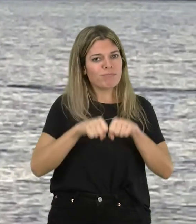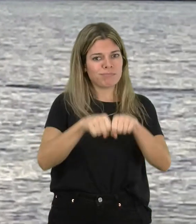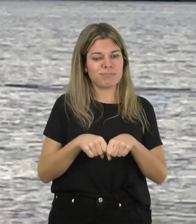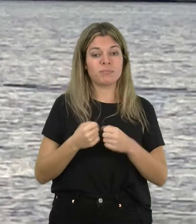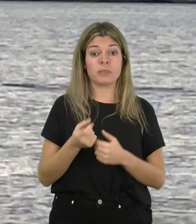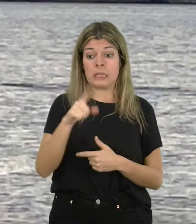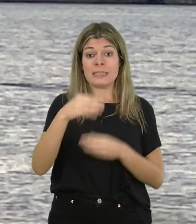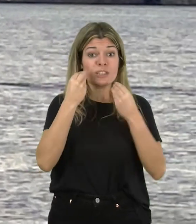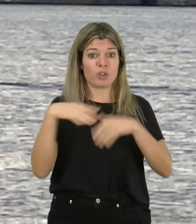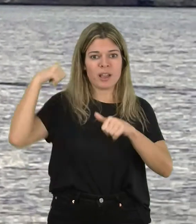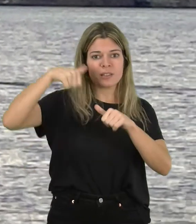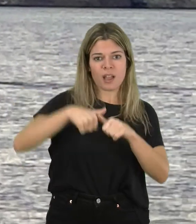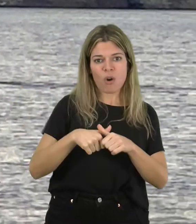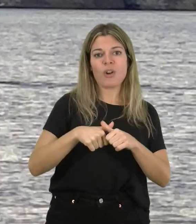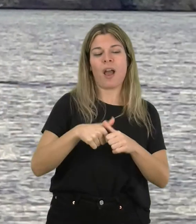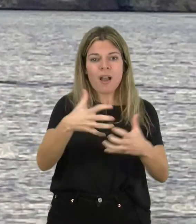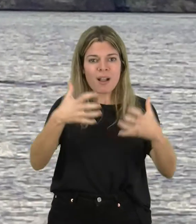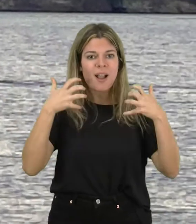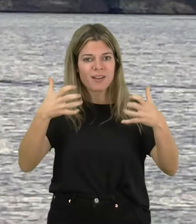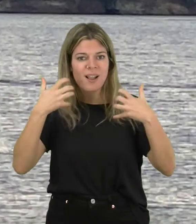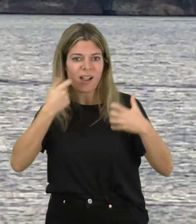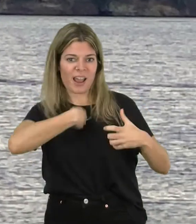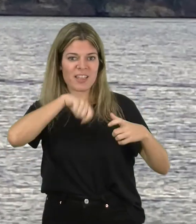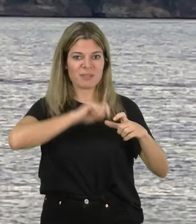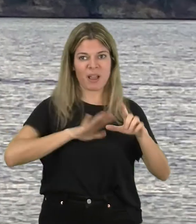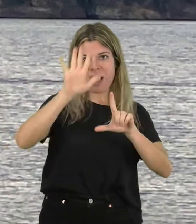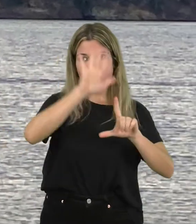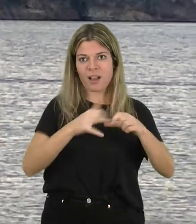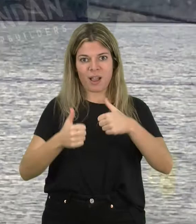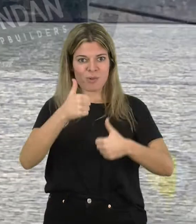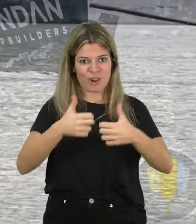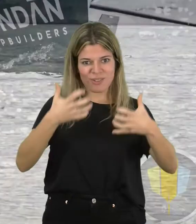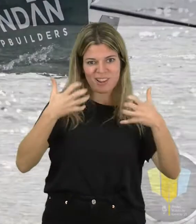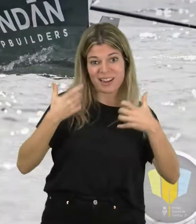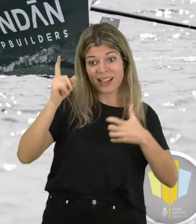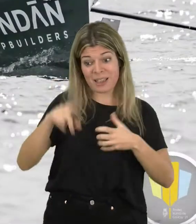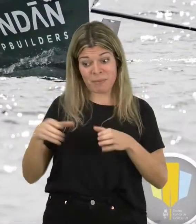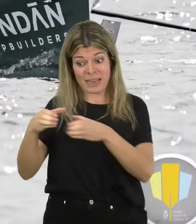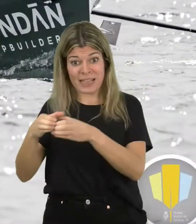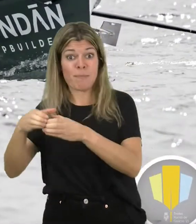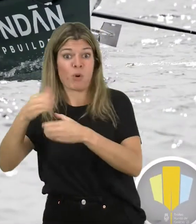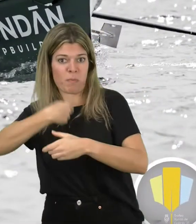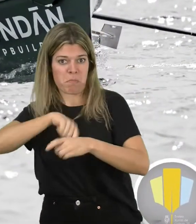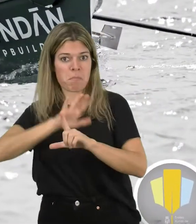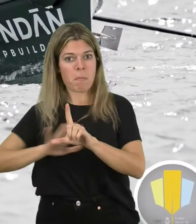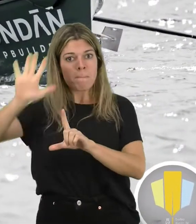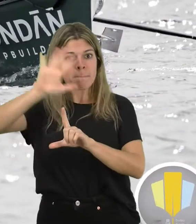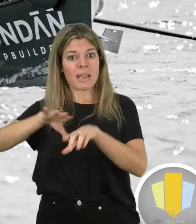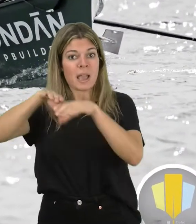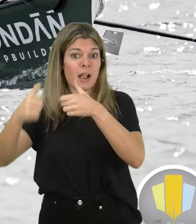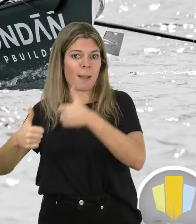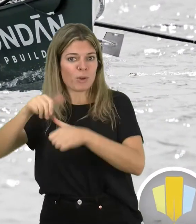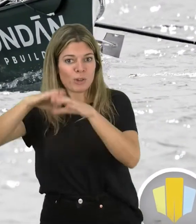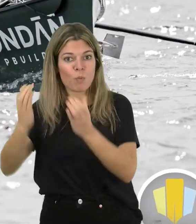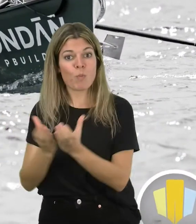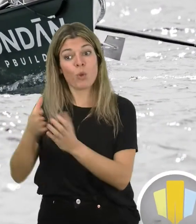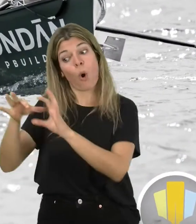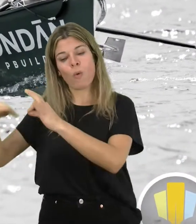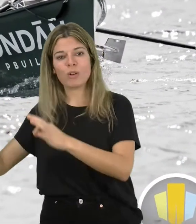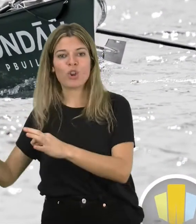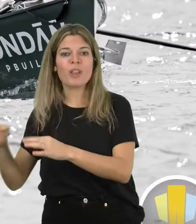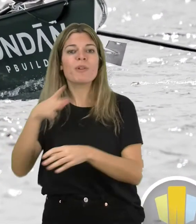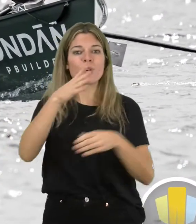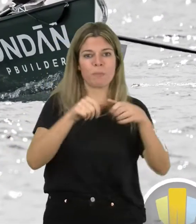época. A lo largo de la historia, el club ha conseguido varios títulos de campeón de España y ha proporcionado remeros a los